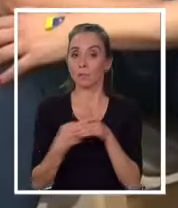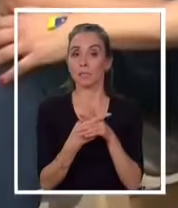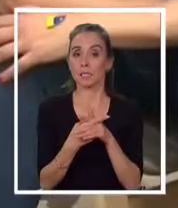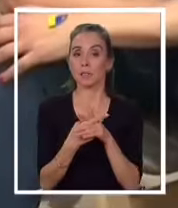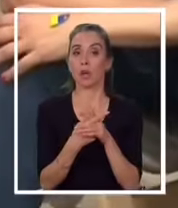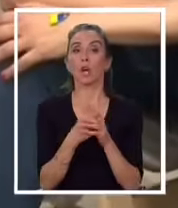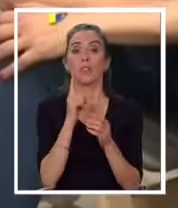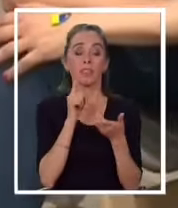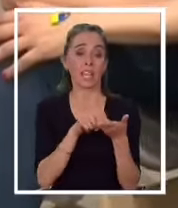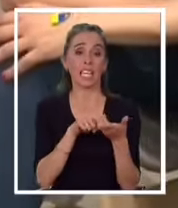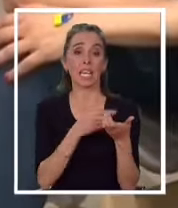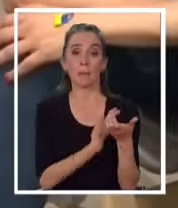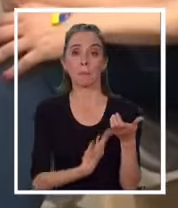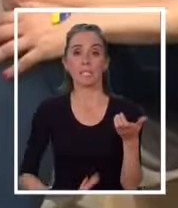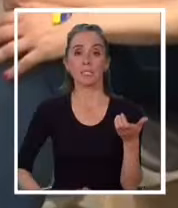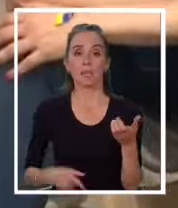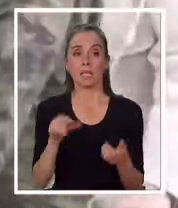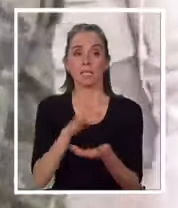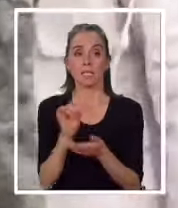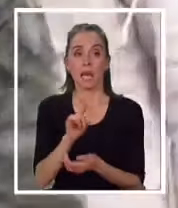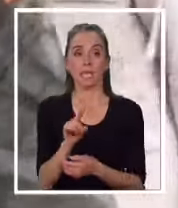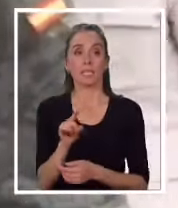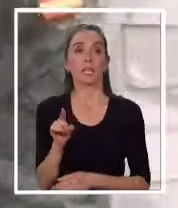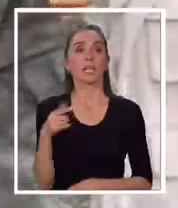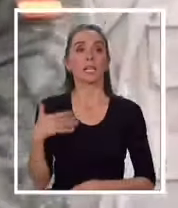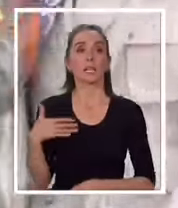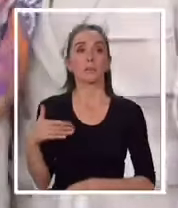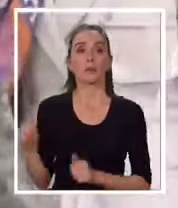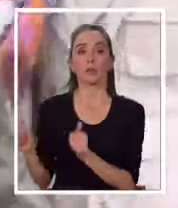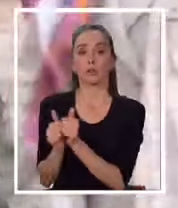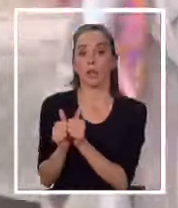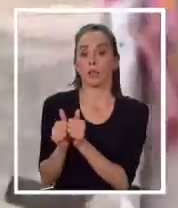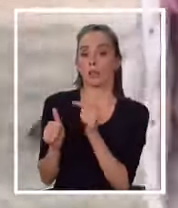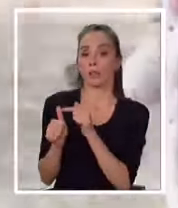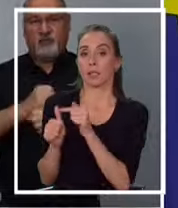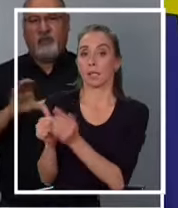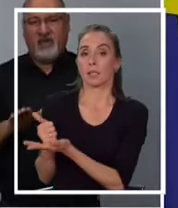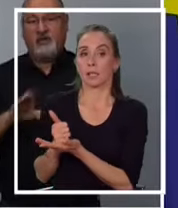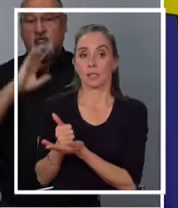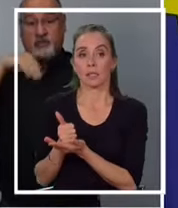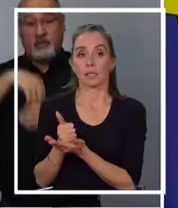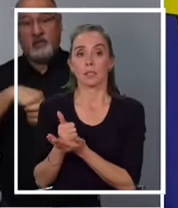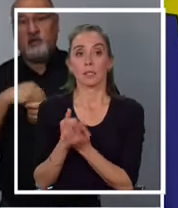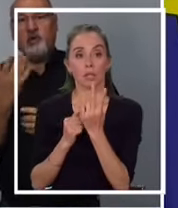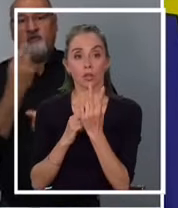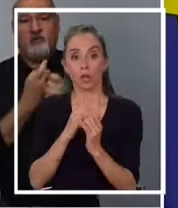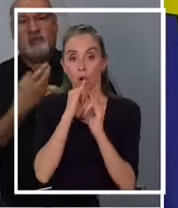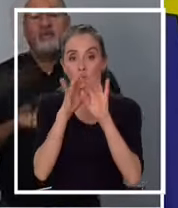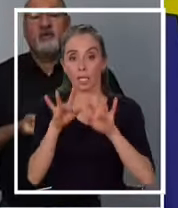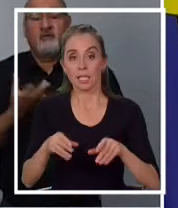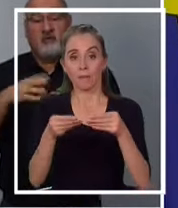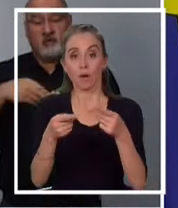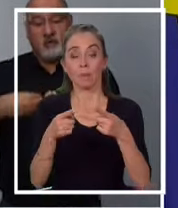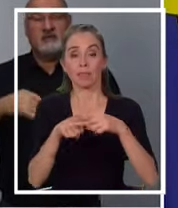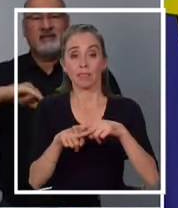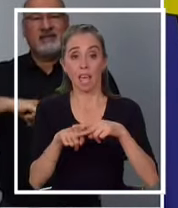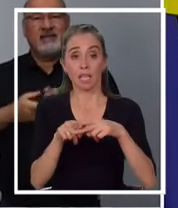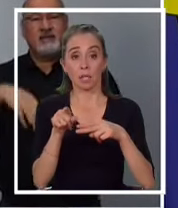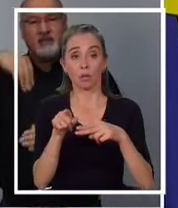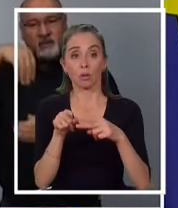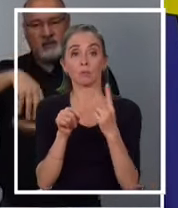menos que su presidente Pedro Sánchez y una de sus más importantes colaboradoras. Según estos dos informes técnicos, se han